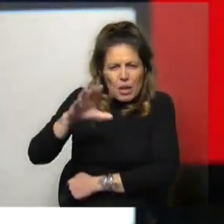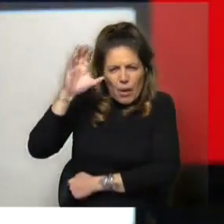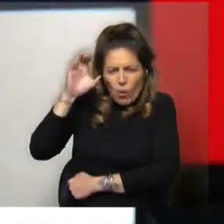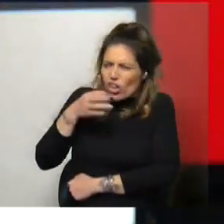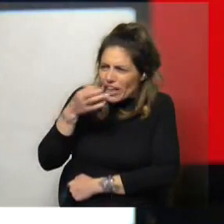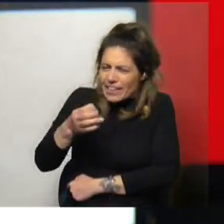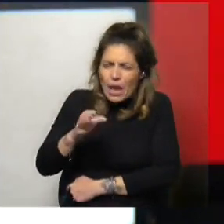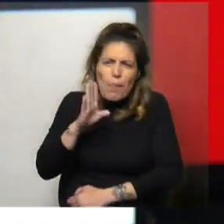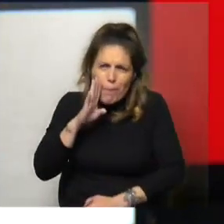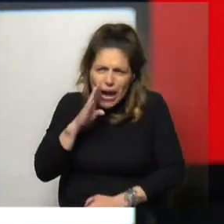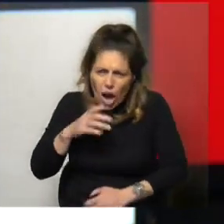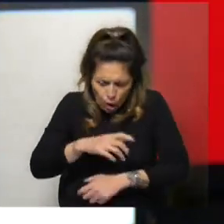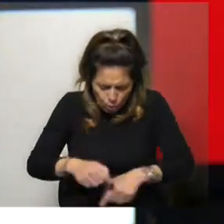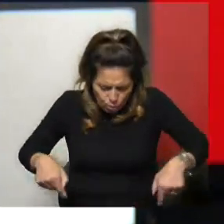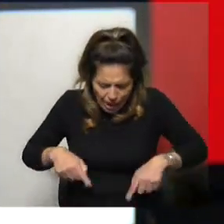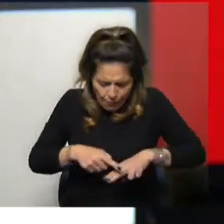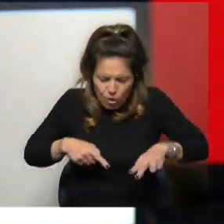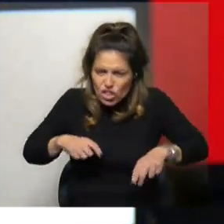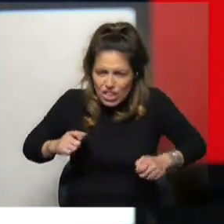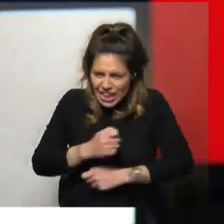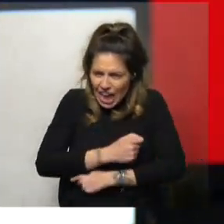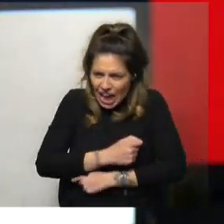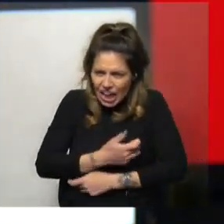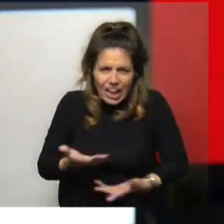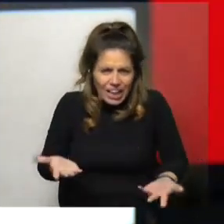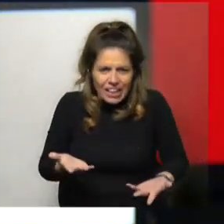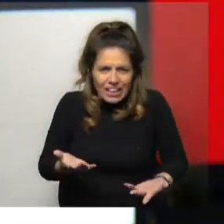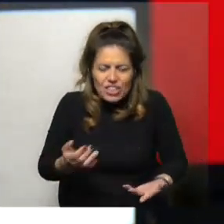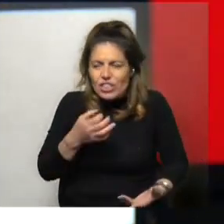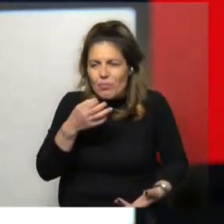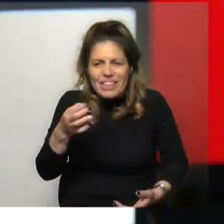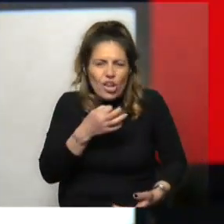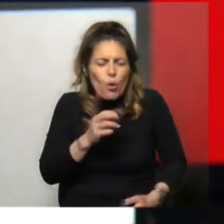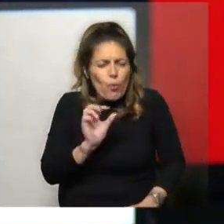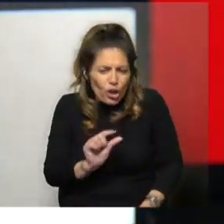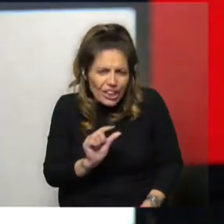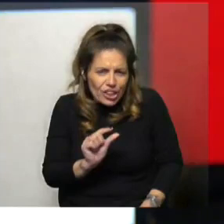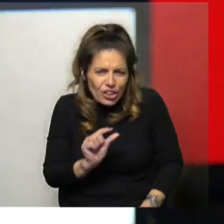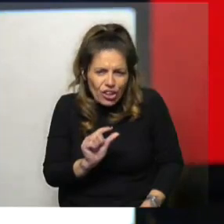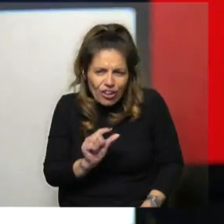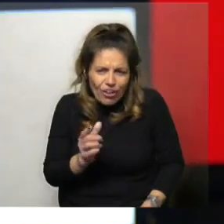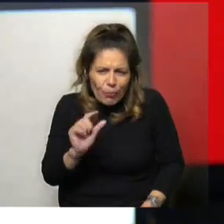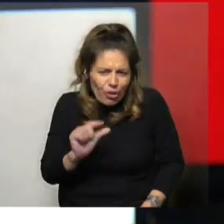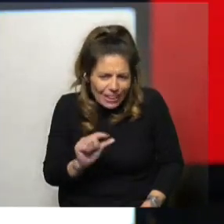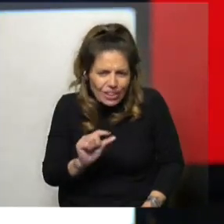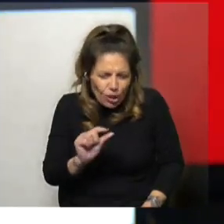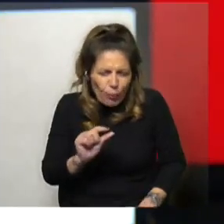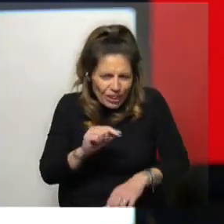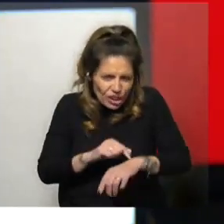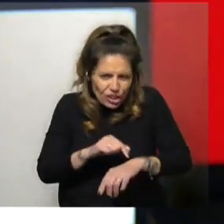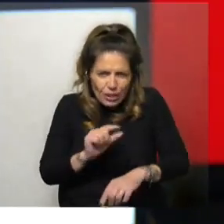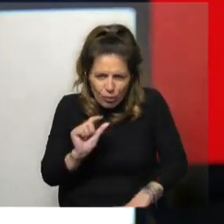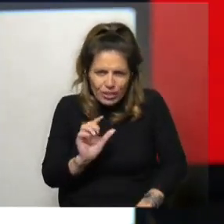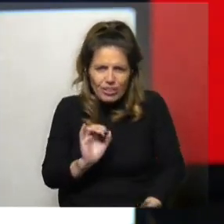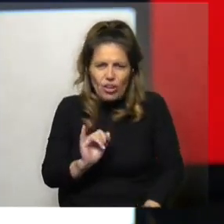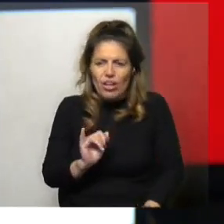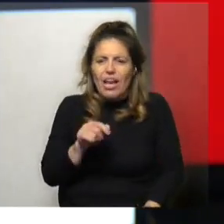Pollera y mamá me dice es por un ratito Gabriel esas Cos que tienen los niños no no quería estar envuelto claro y este